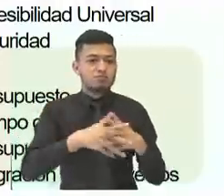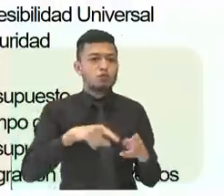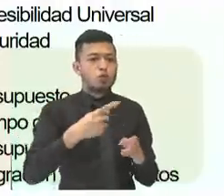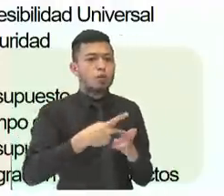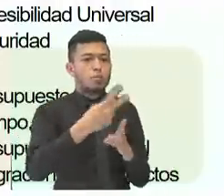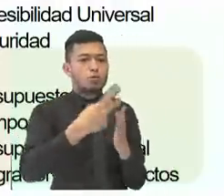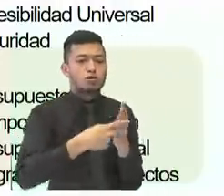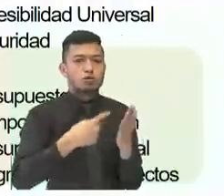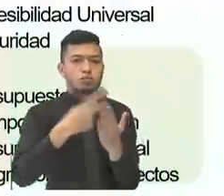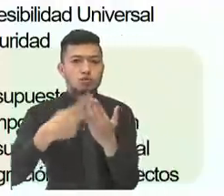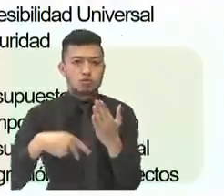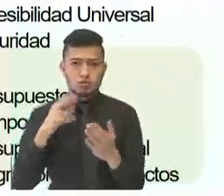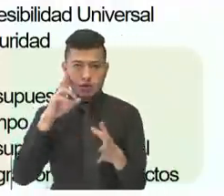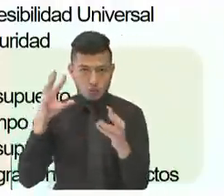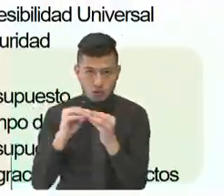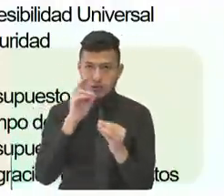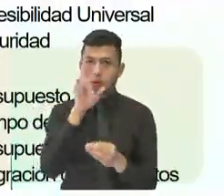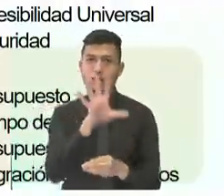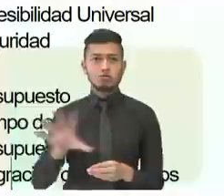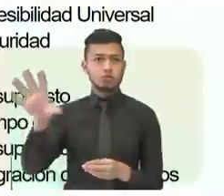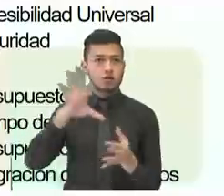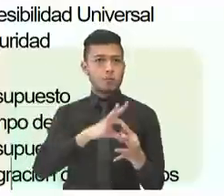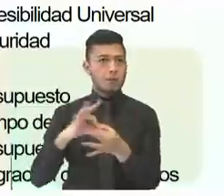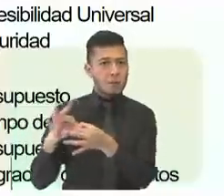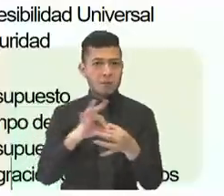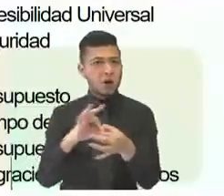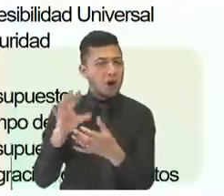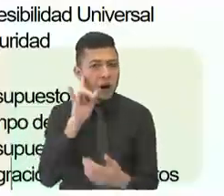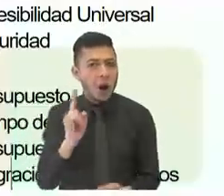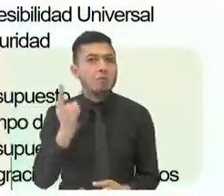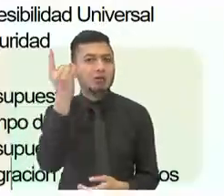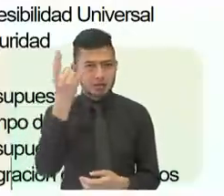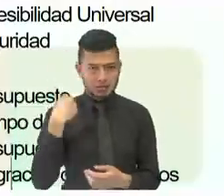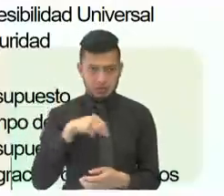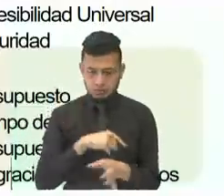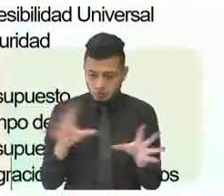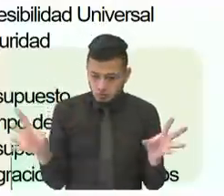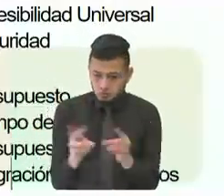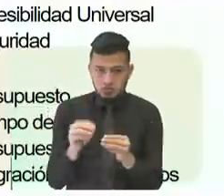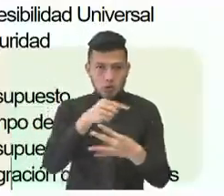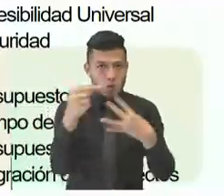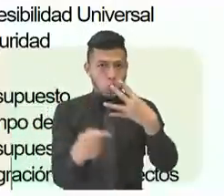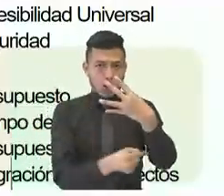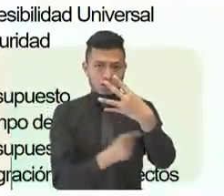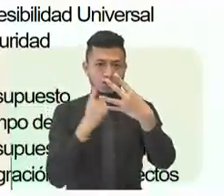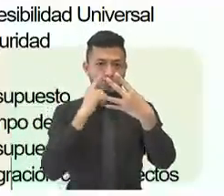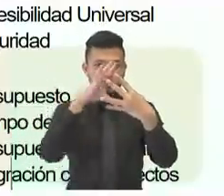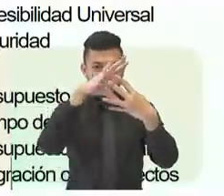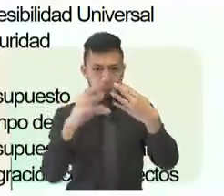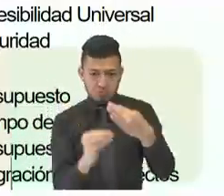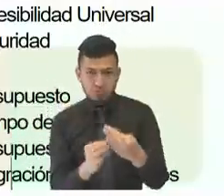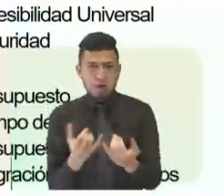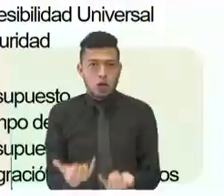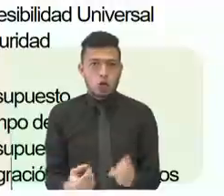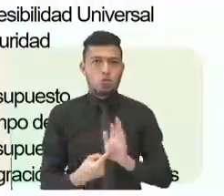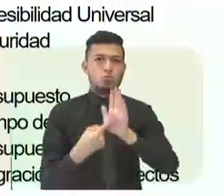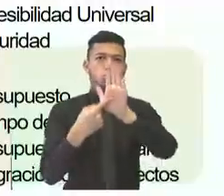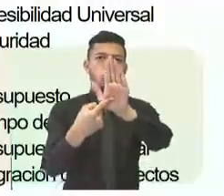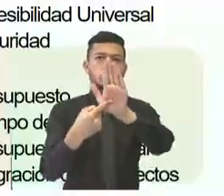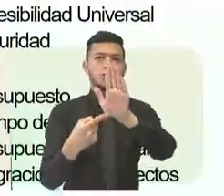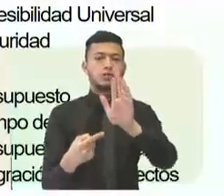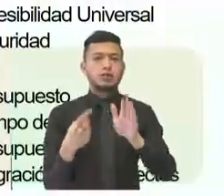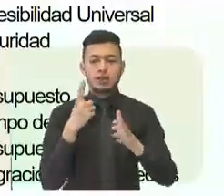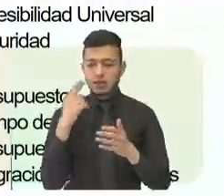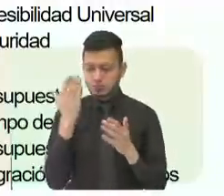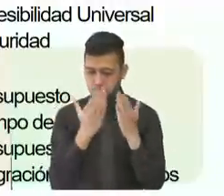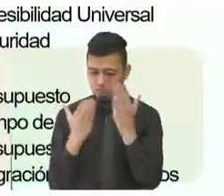tenemos acordados con la Nación en este corredor. Combinamos estos cuatro criterios y con base en ellos les vamos a mostrar las alternativas que